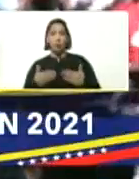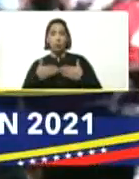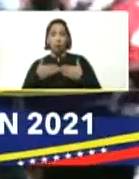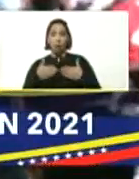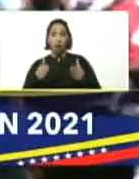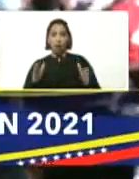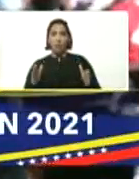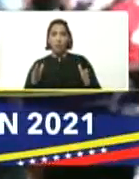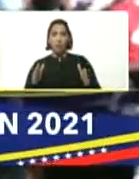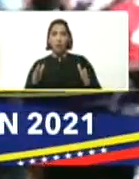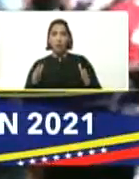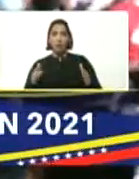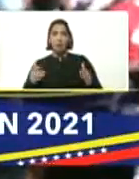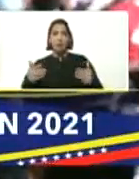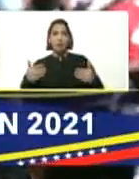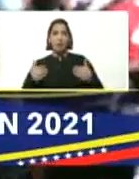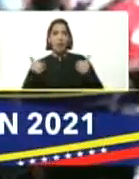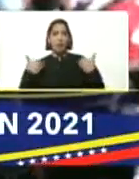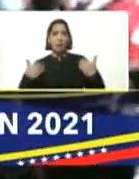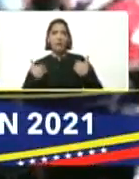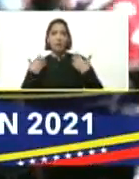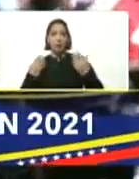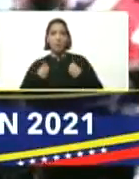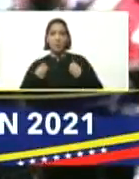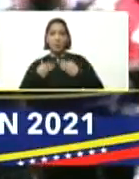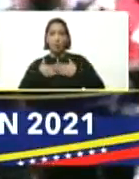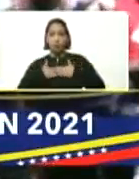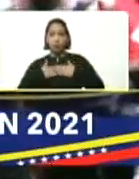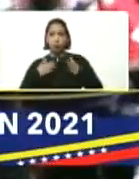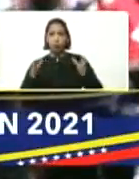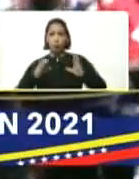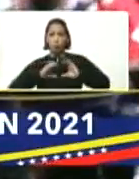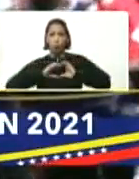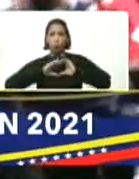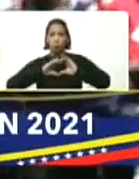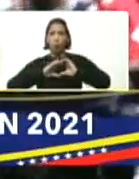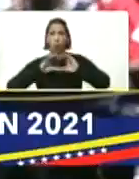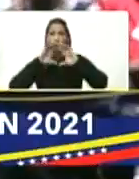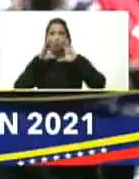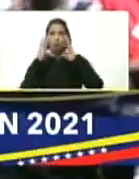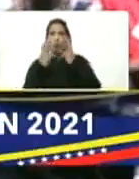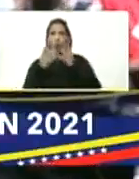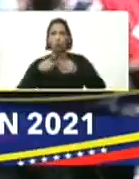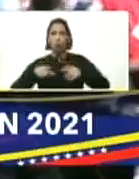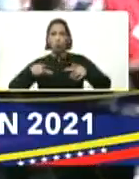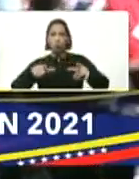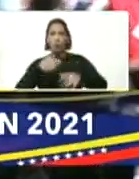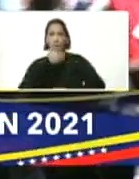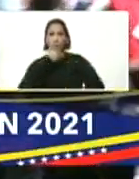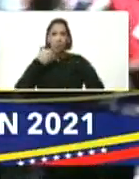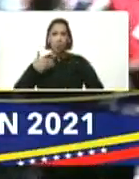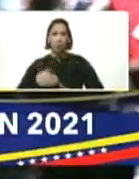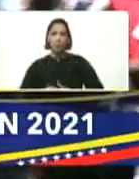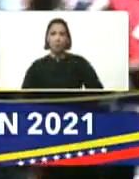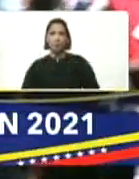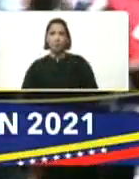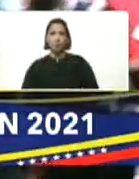aquellos que sacrifican su vida y que abren su corazón para que el mundo sea un sitio mejor. Contre tous